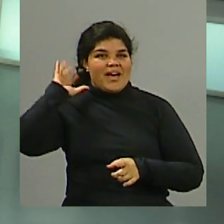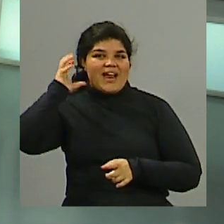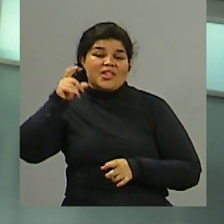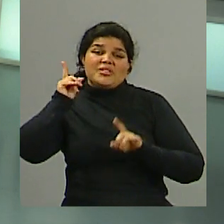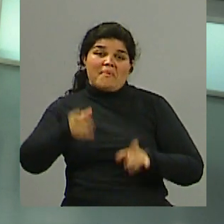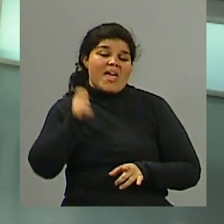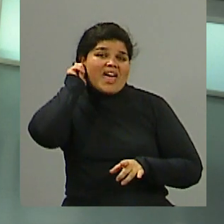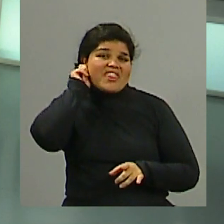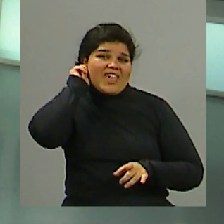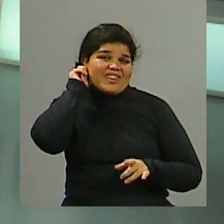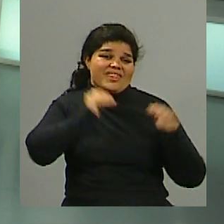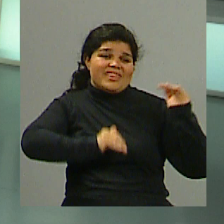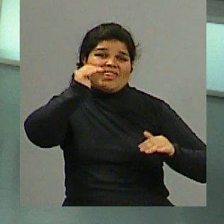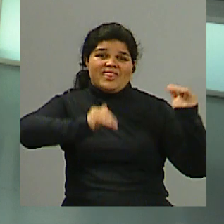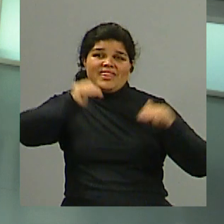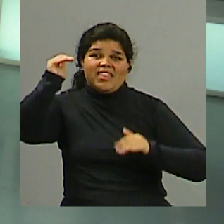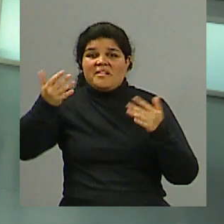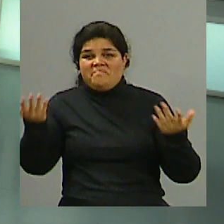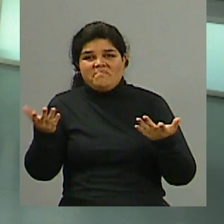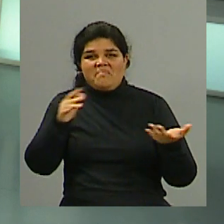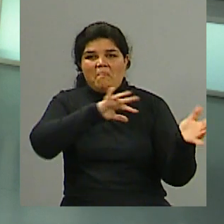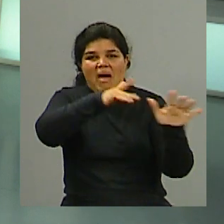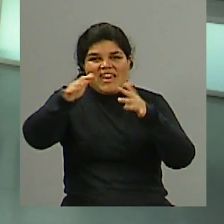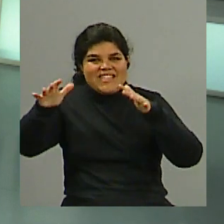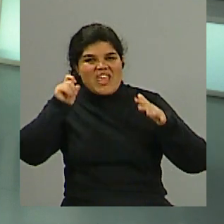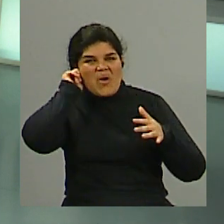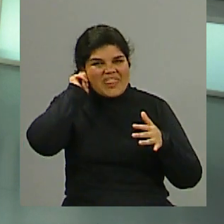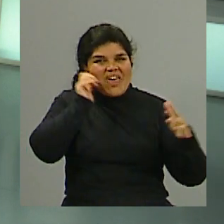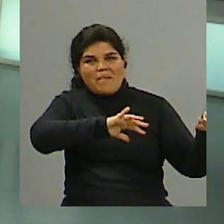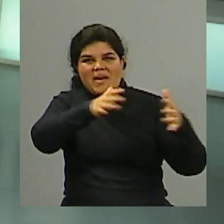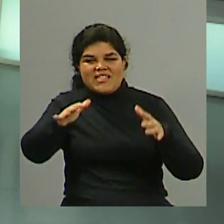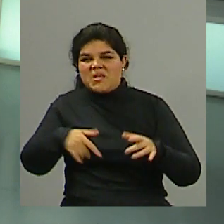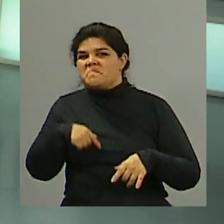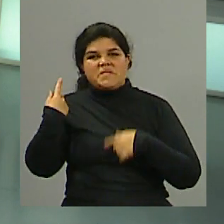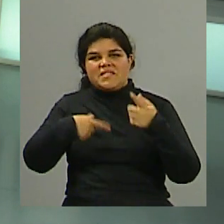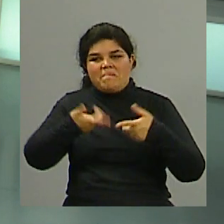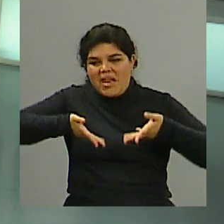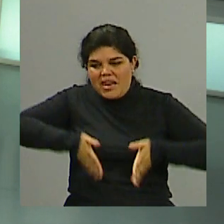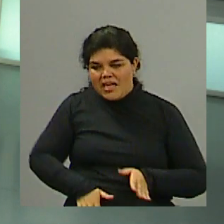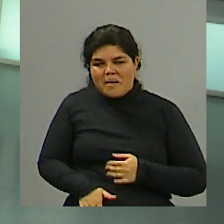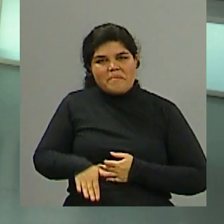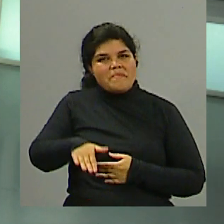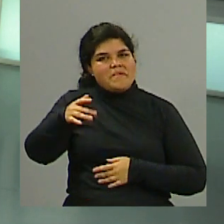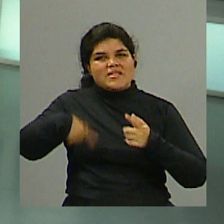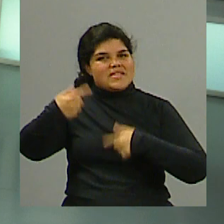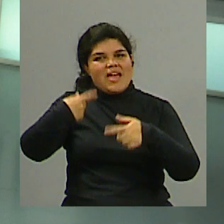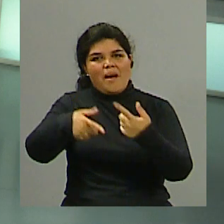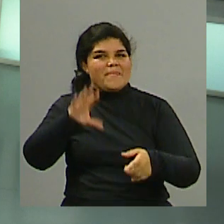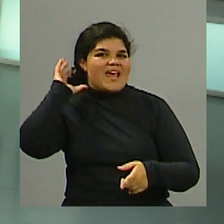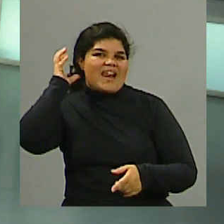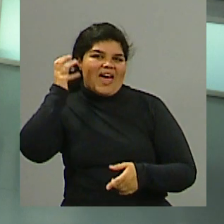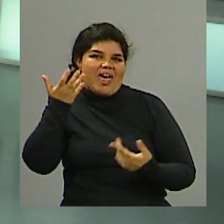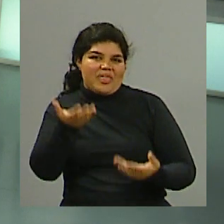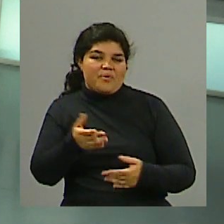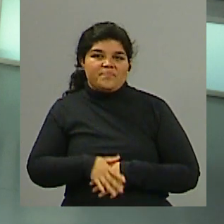etaria, ¿sí? Vamos a decir que todos estamos en una misma edad, que hemos sido criados y nos hemos desarrollado profesionalmente en la radio. Nosotros